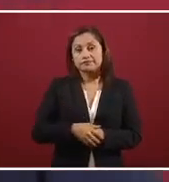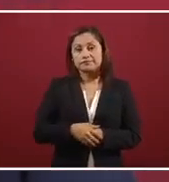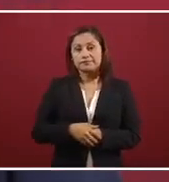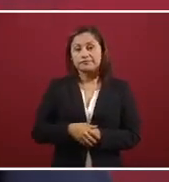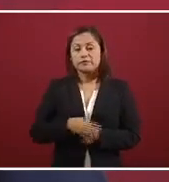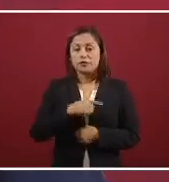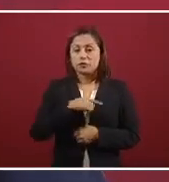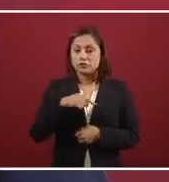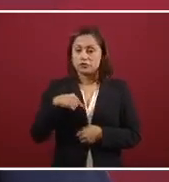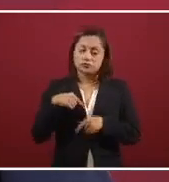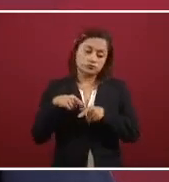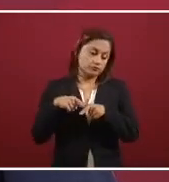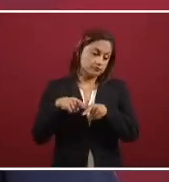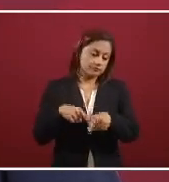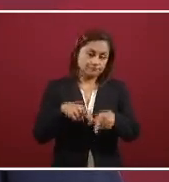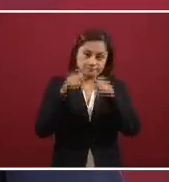atender